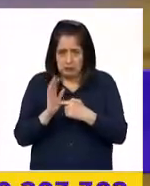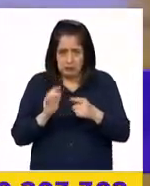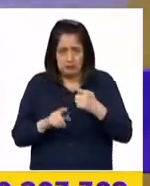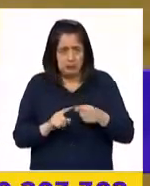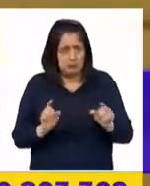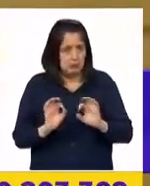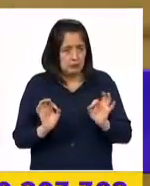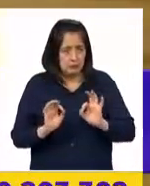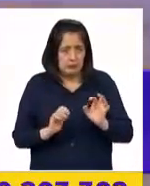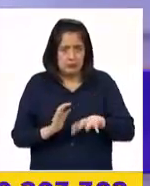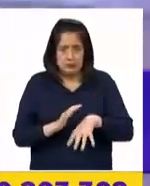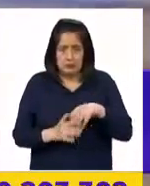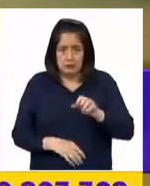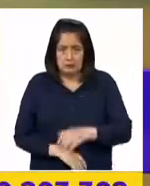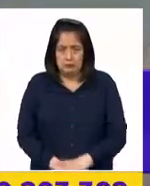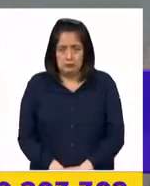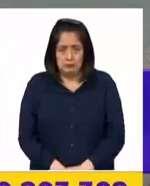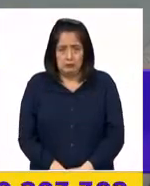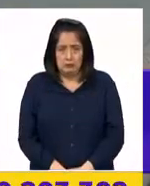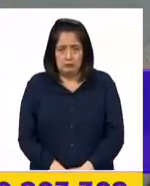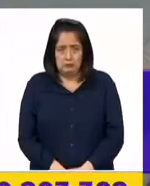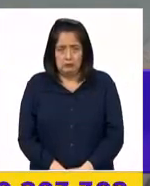pero nadie salió.